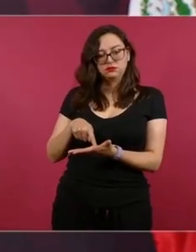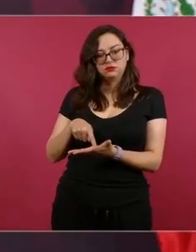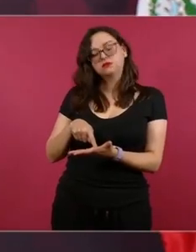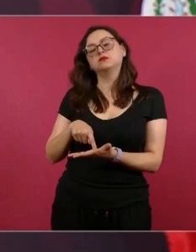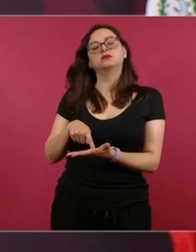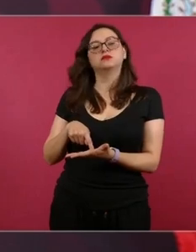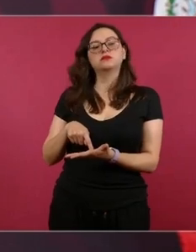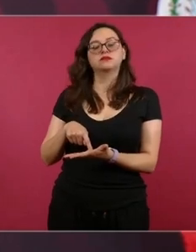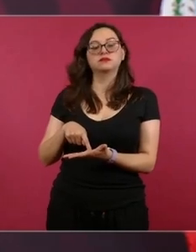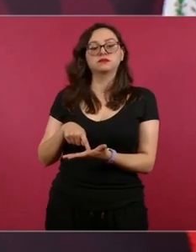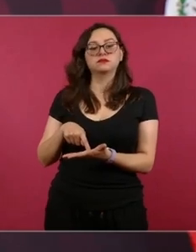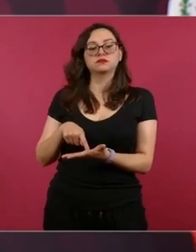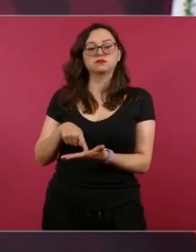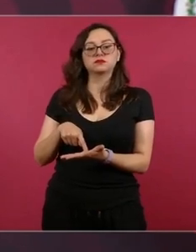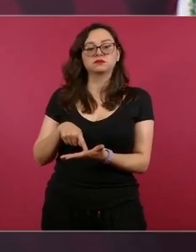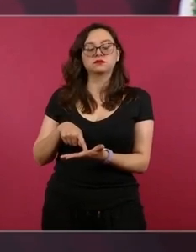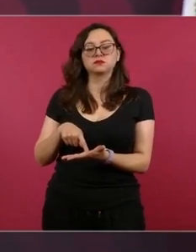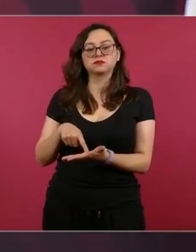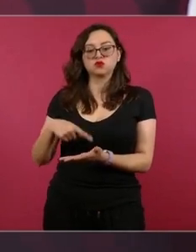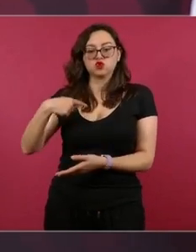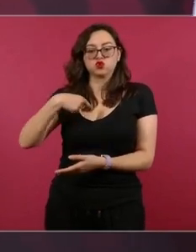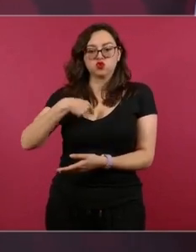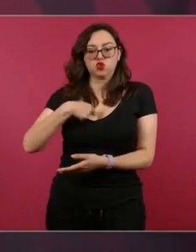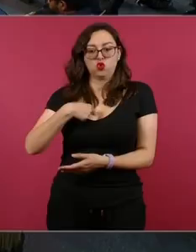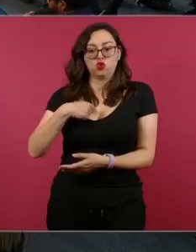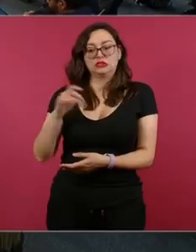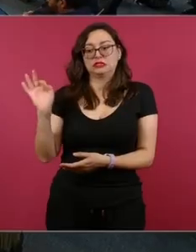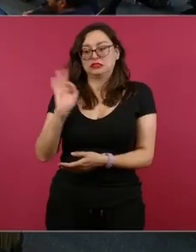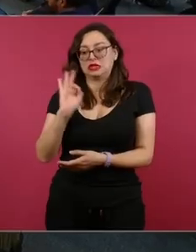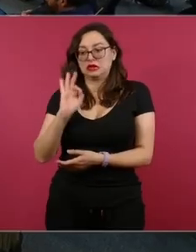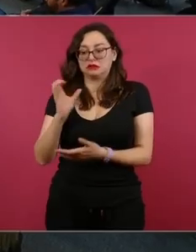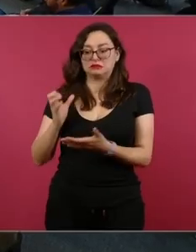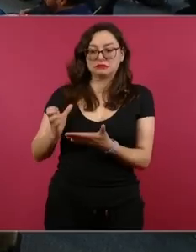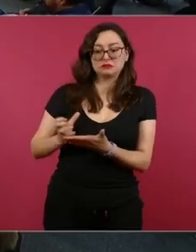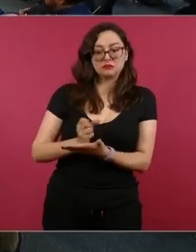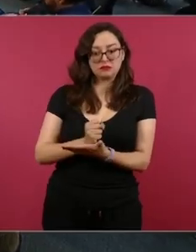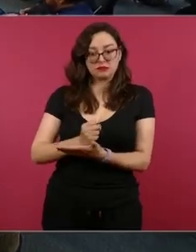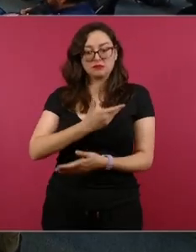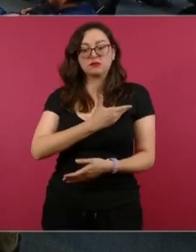En mi carácter de titular del Ejecutivo,